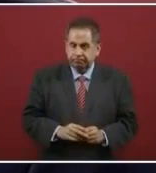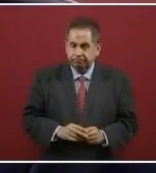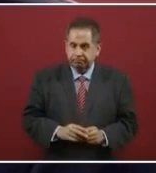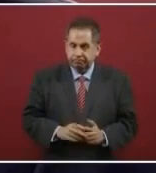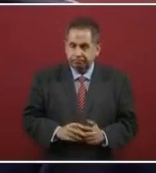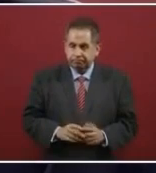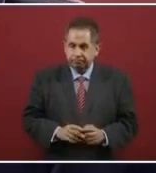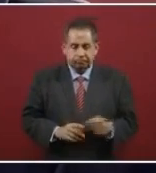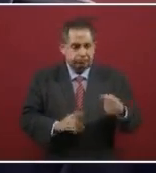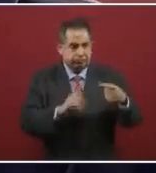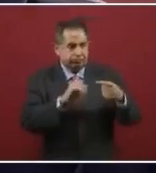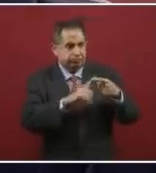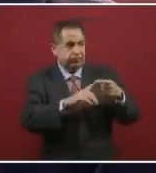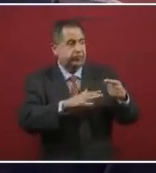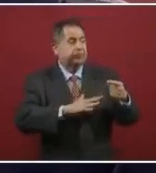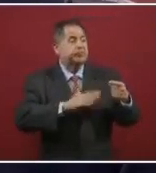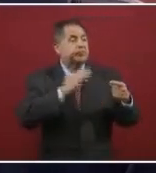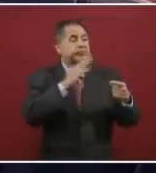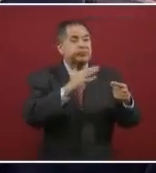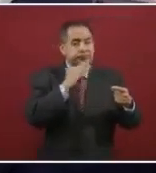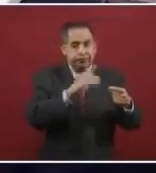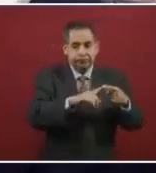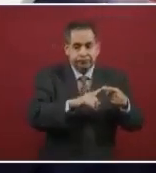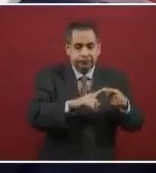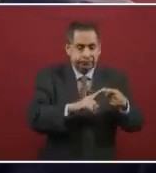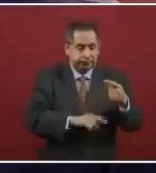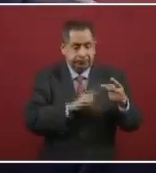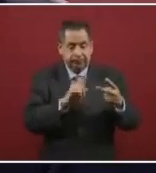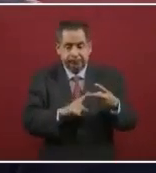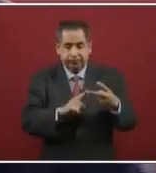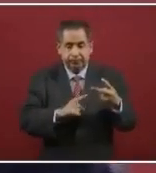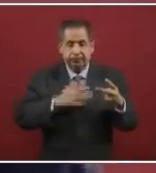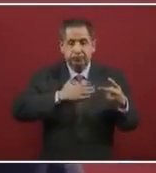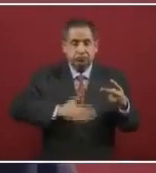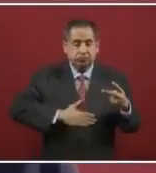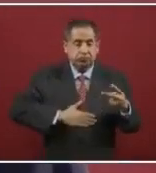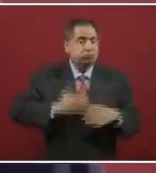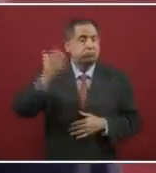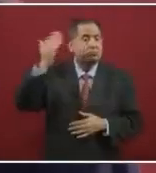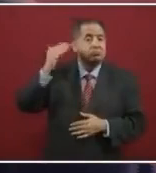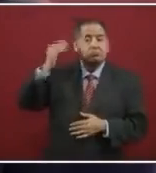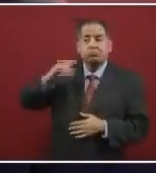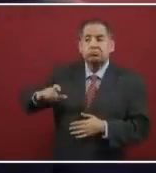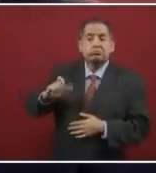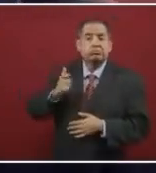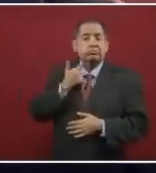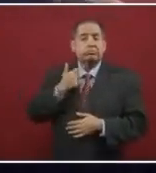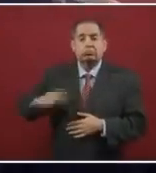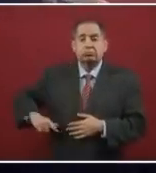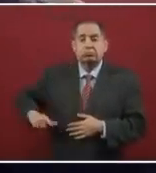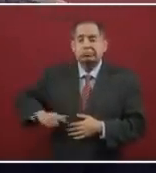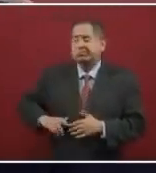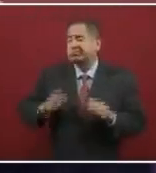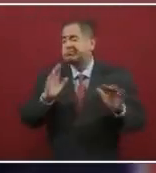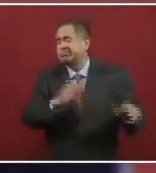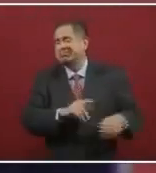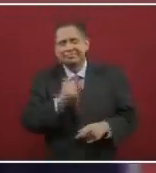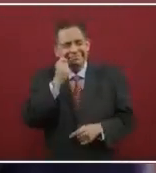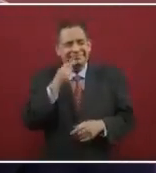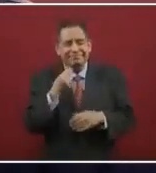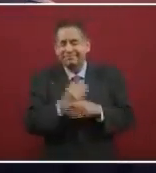Ni la corrupción ni la justicia les importaban a los anteriores